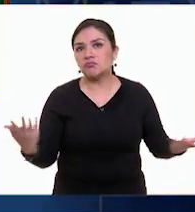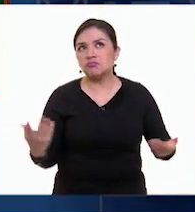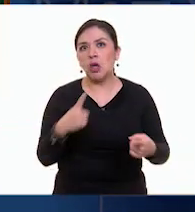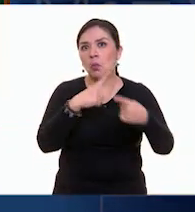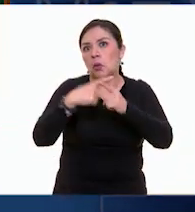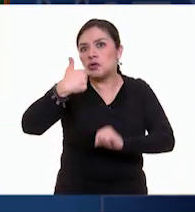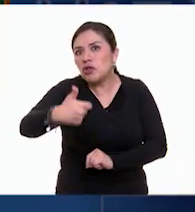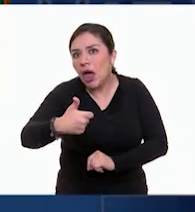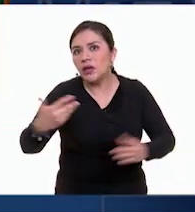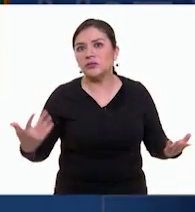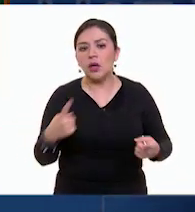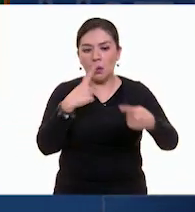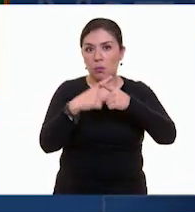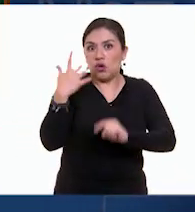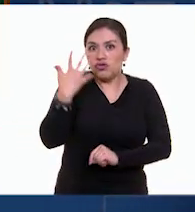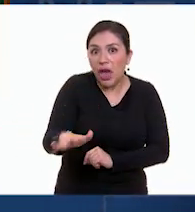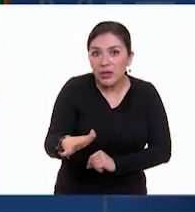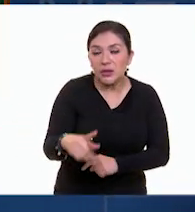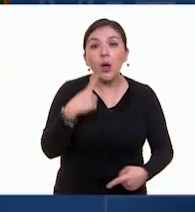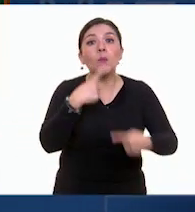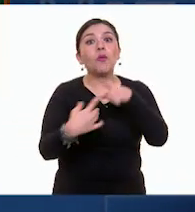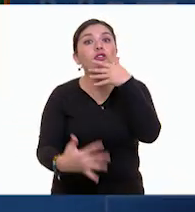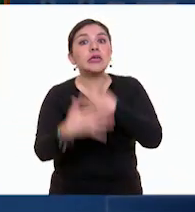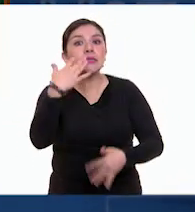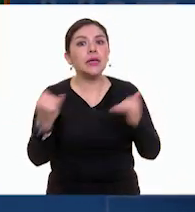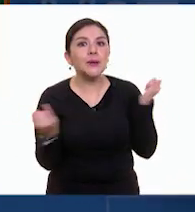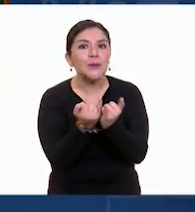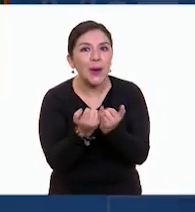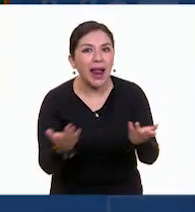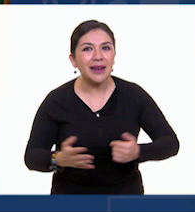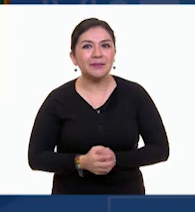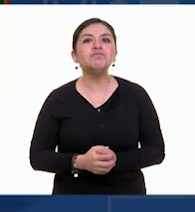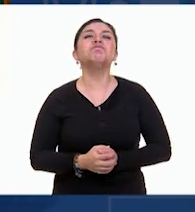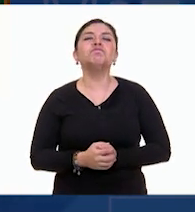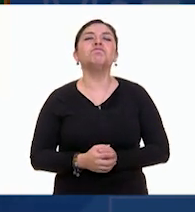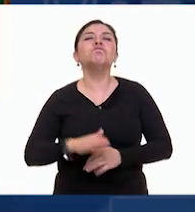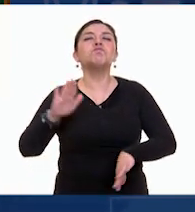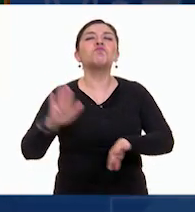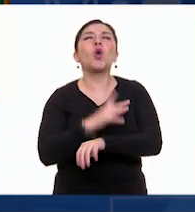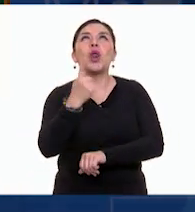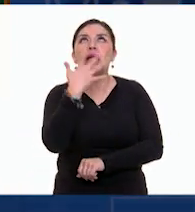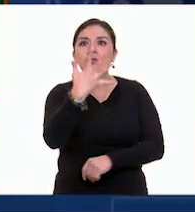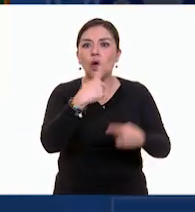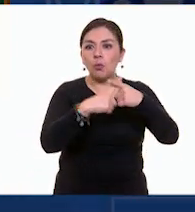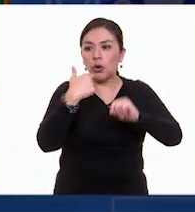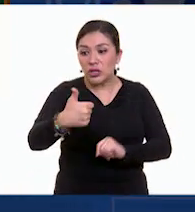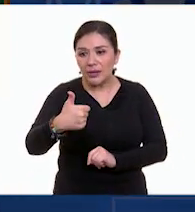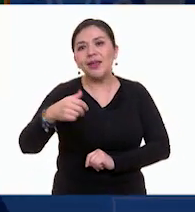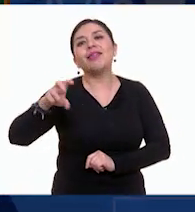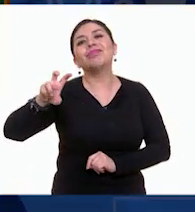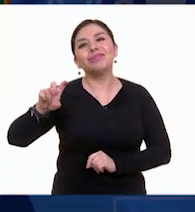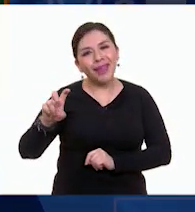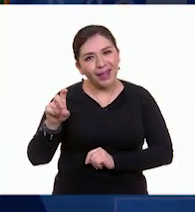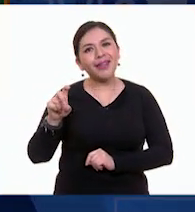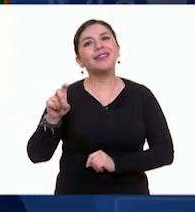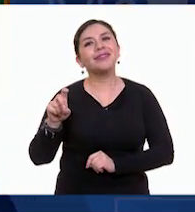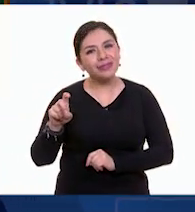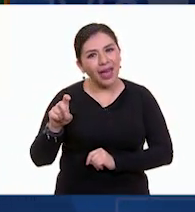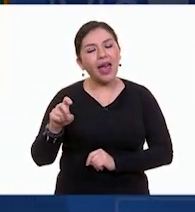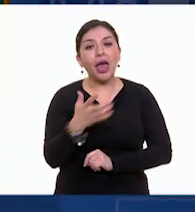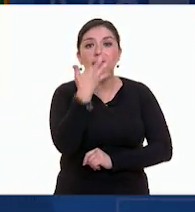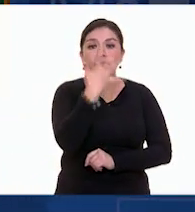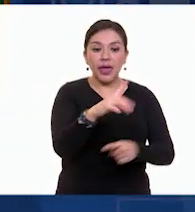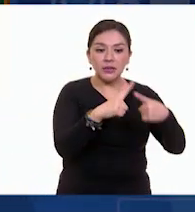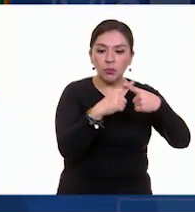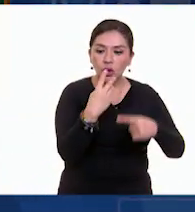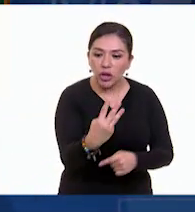de 6, de 10 y de 15. Sí, porque 5 por 6 es 30, como 10